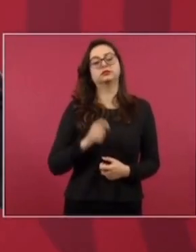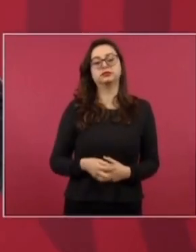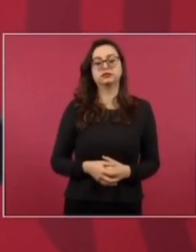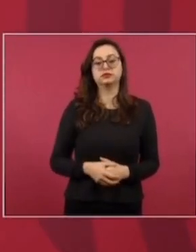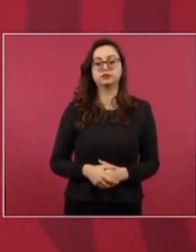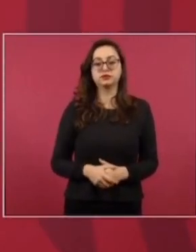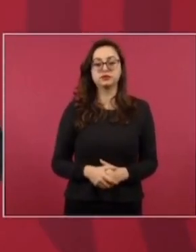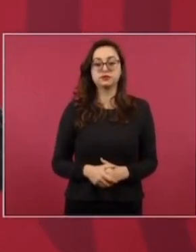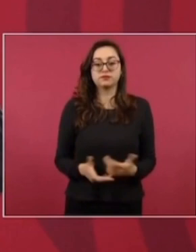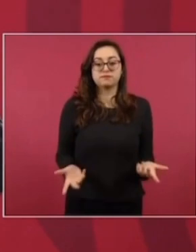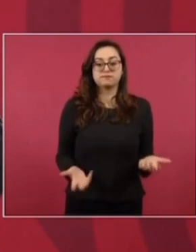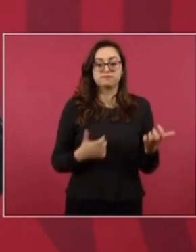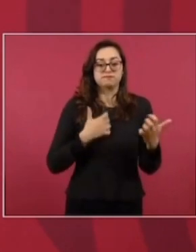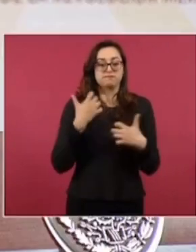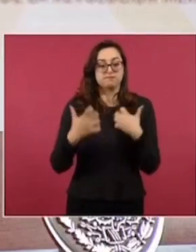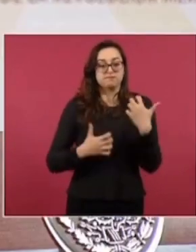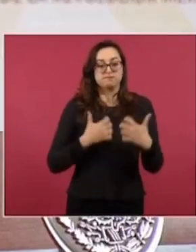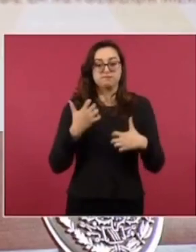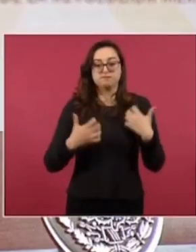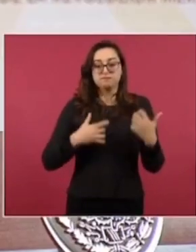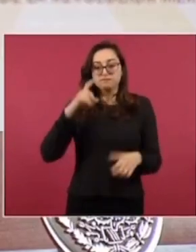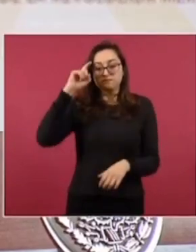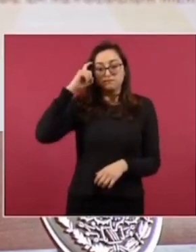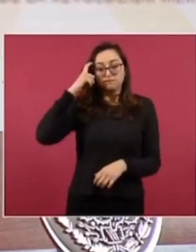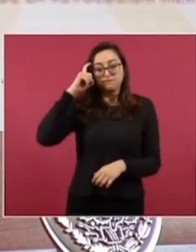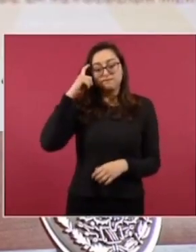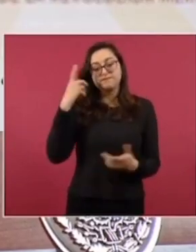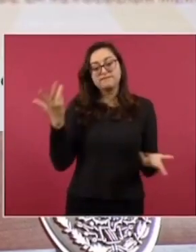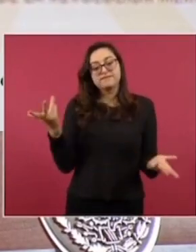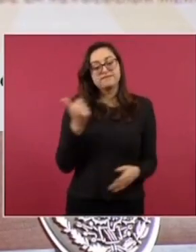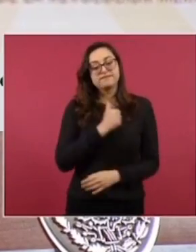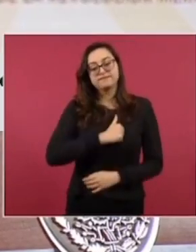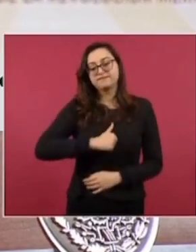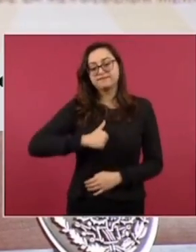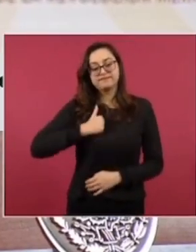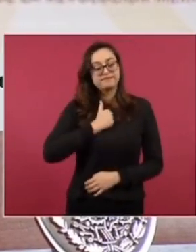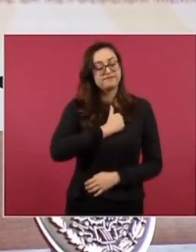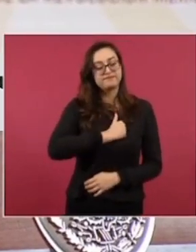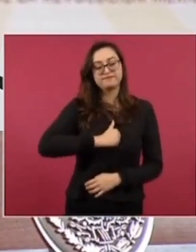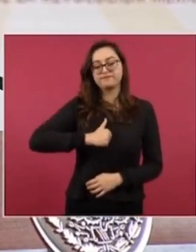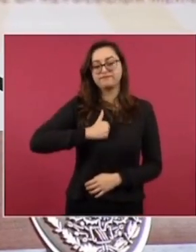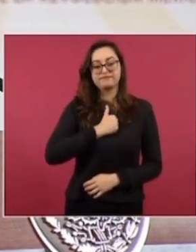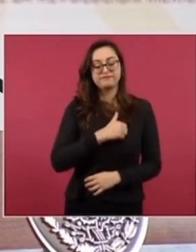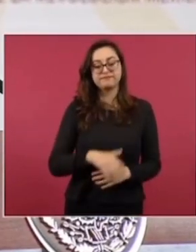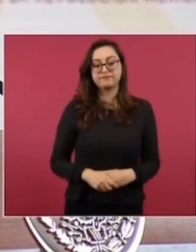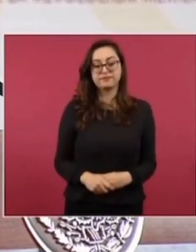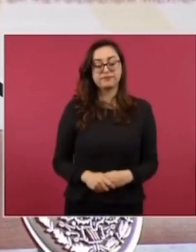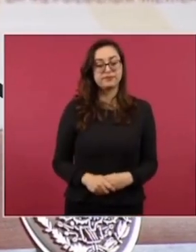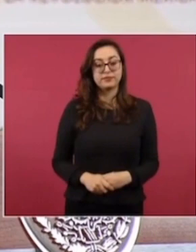y que estén enojados Por eso hay que investigar bien